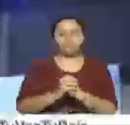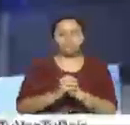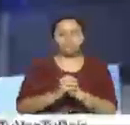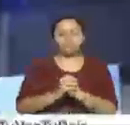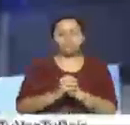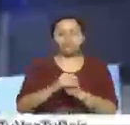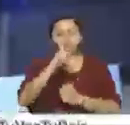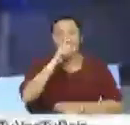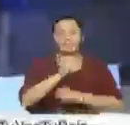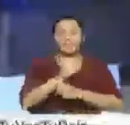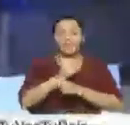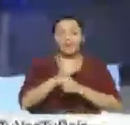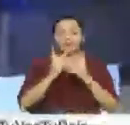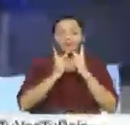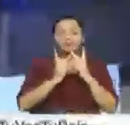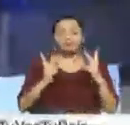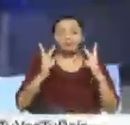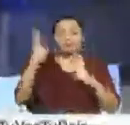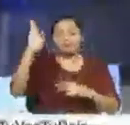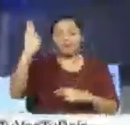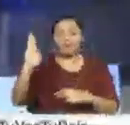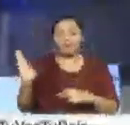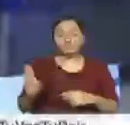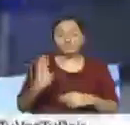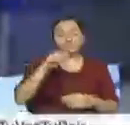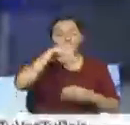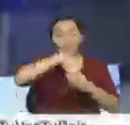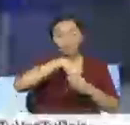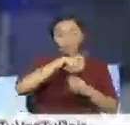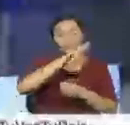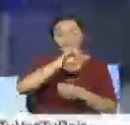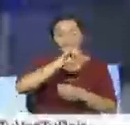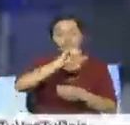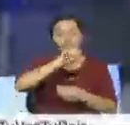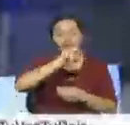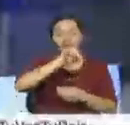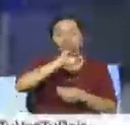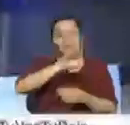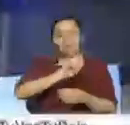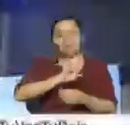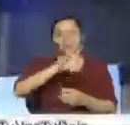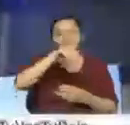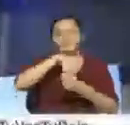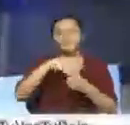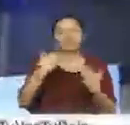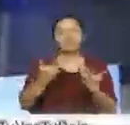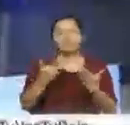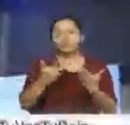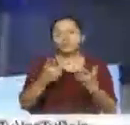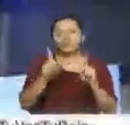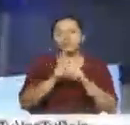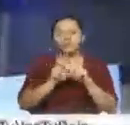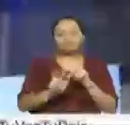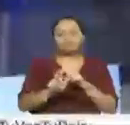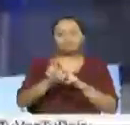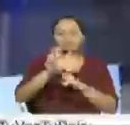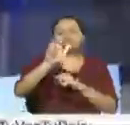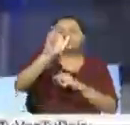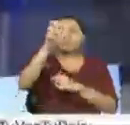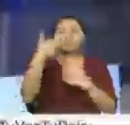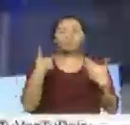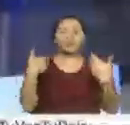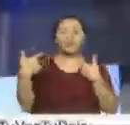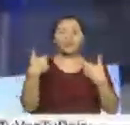Servidores públicos del estado brasileño de Río de Janeiro montaron una función en la escalinata del Teatro Municipal